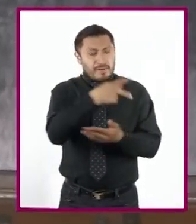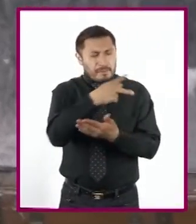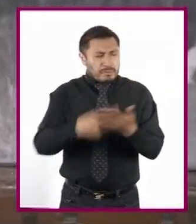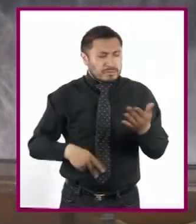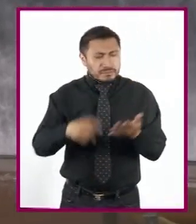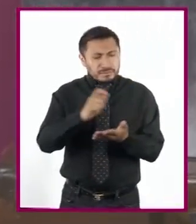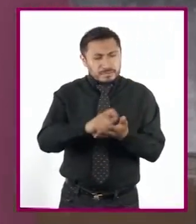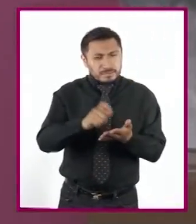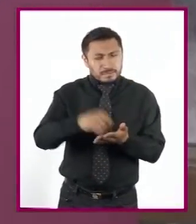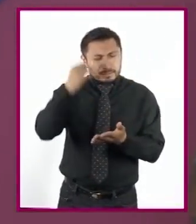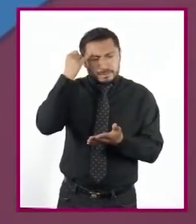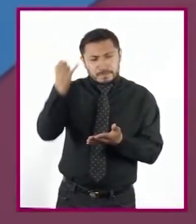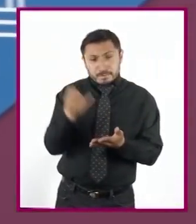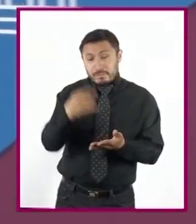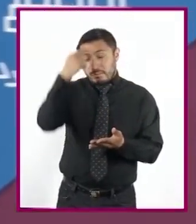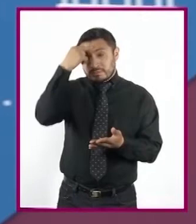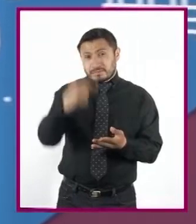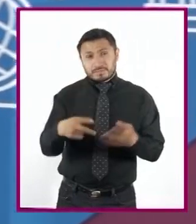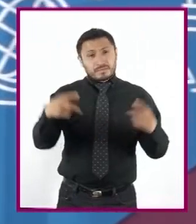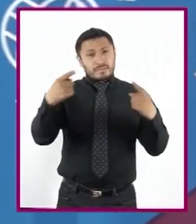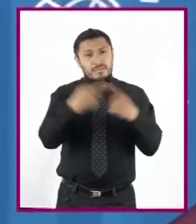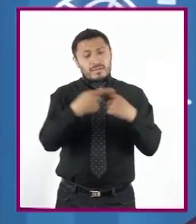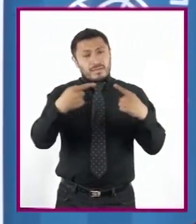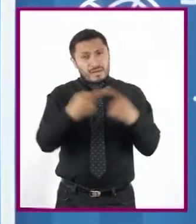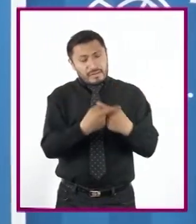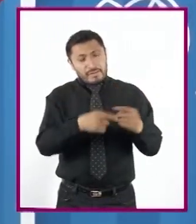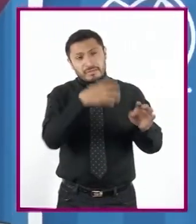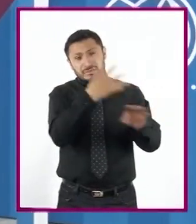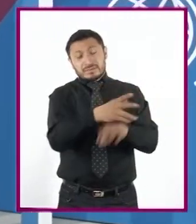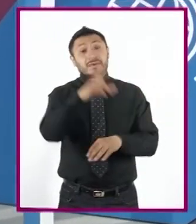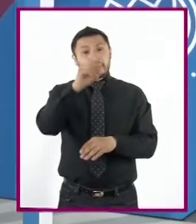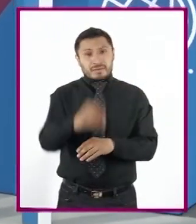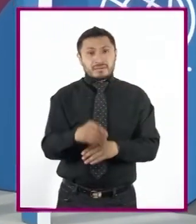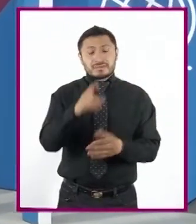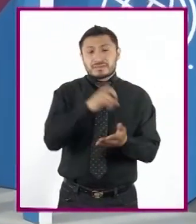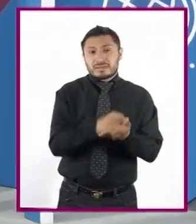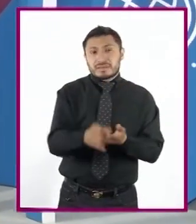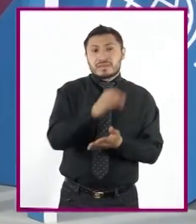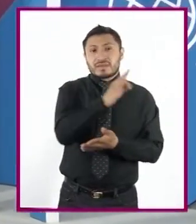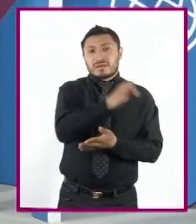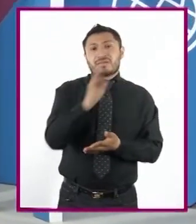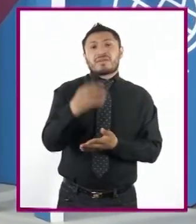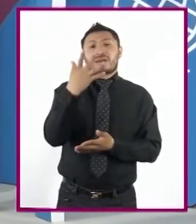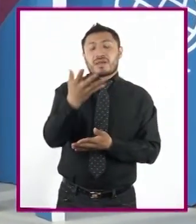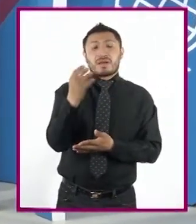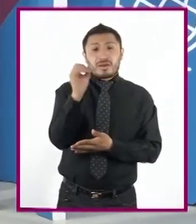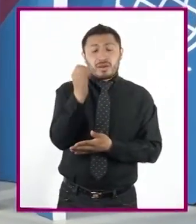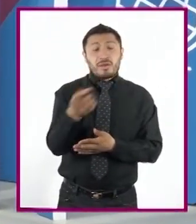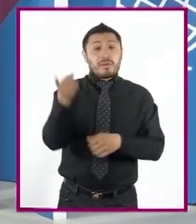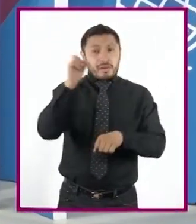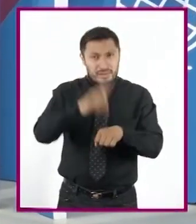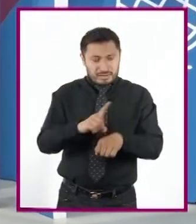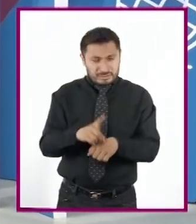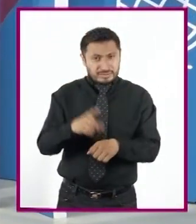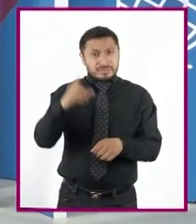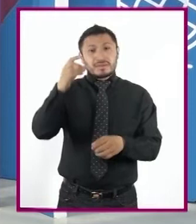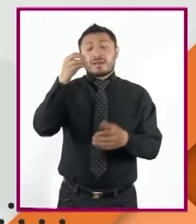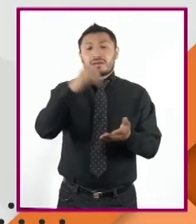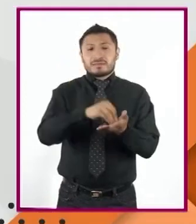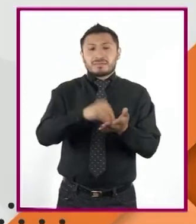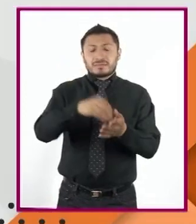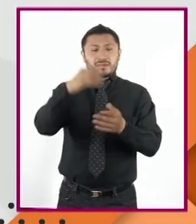Para evitar conflictos con los Estados Unidos, decidió fecharlo el 5 de octubre, día en el que aún se encontraba en